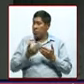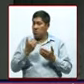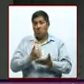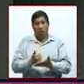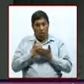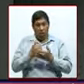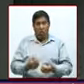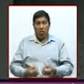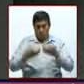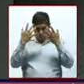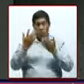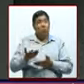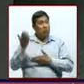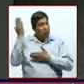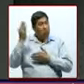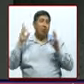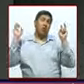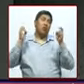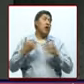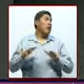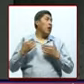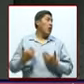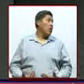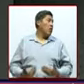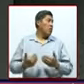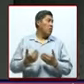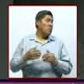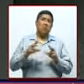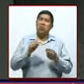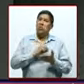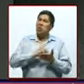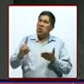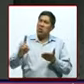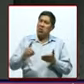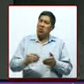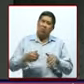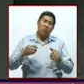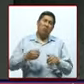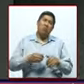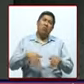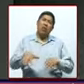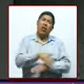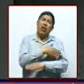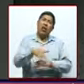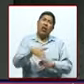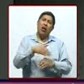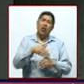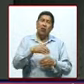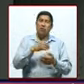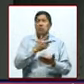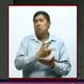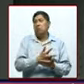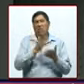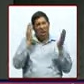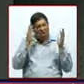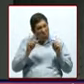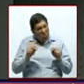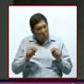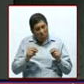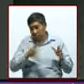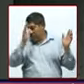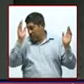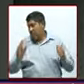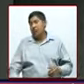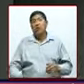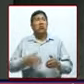ayuda muchísimo, como es este caso, ¿no? Sí. Ahora, realmente uno no tiene derecho de dejar estacionado su vehículo en ninguna parte. Está comprobado. No